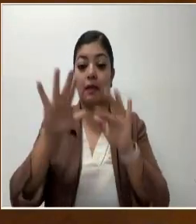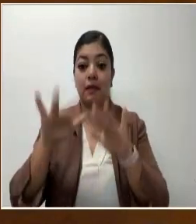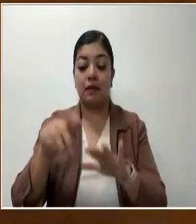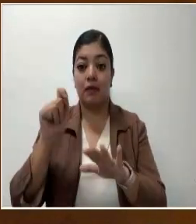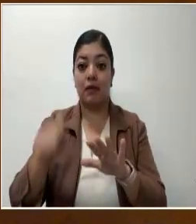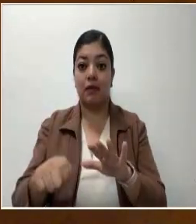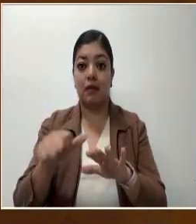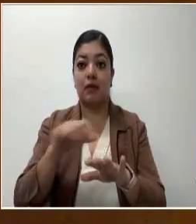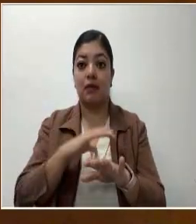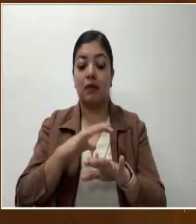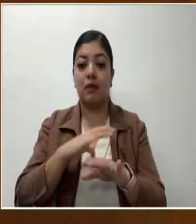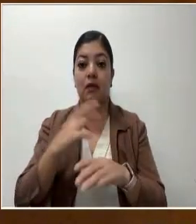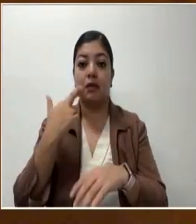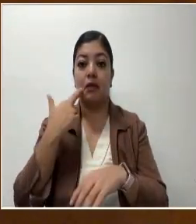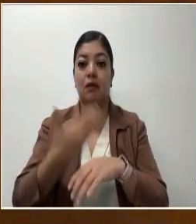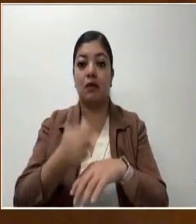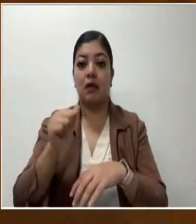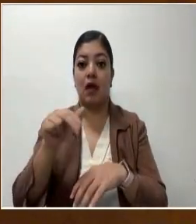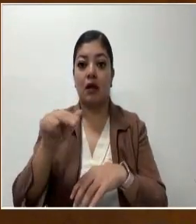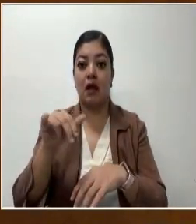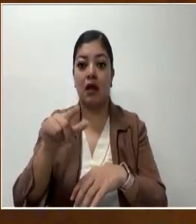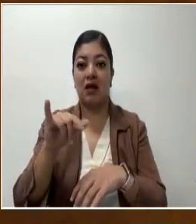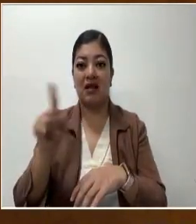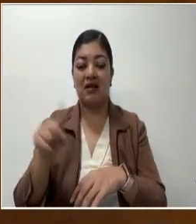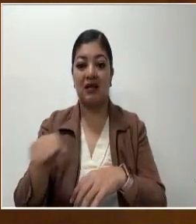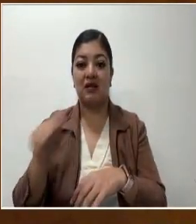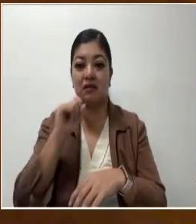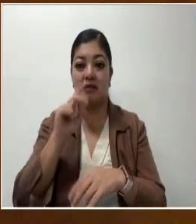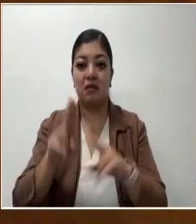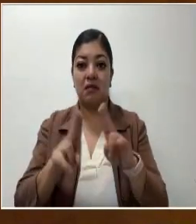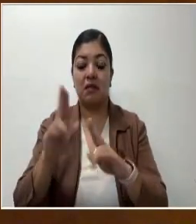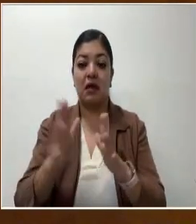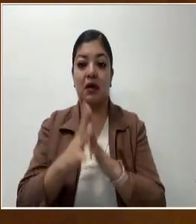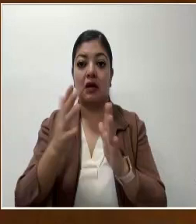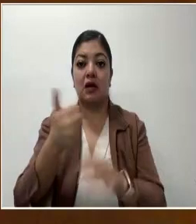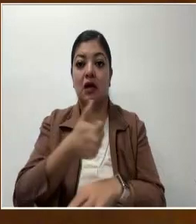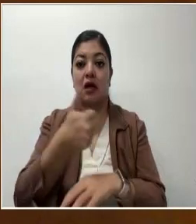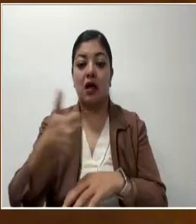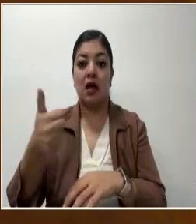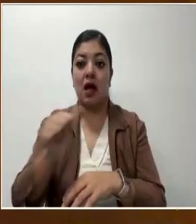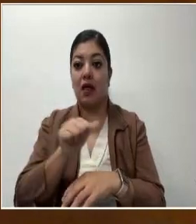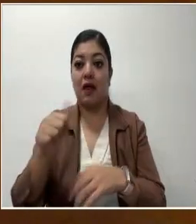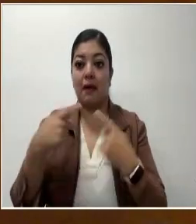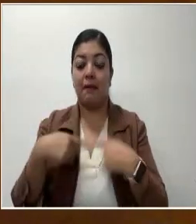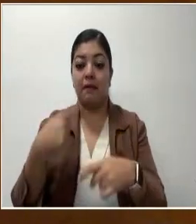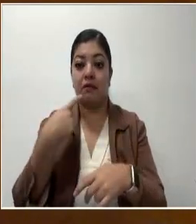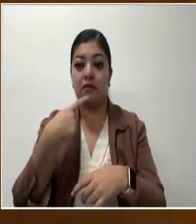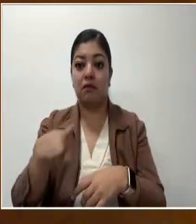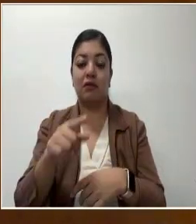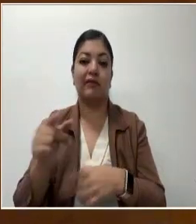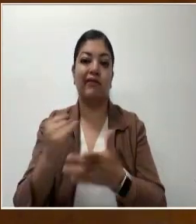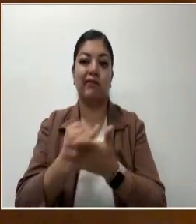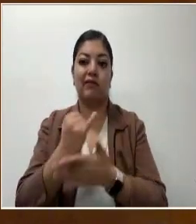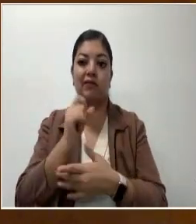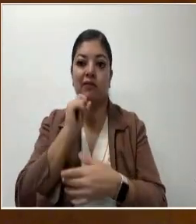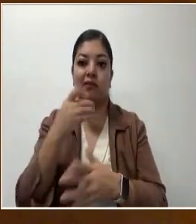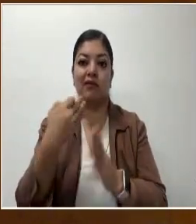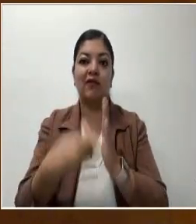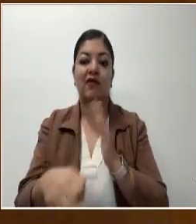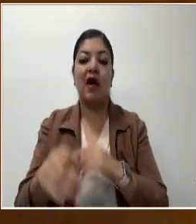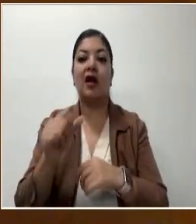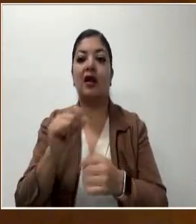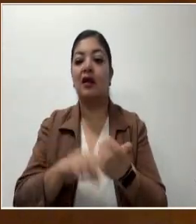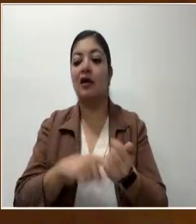responsable analice individualmente el grado de participación de cada persona servidora pública de denunciada a fin de determinar y calificar la falta cometida por cada uno de